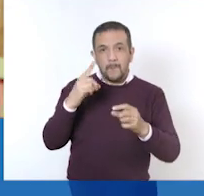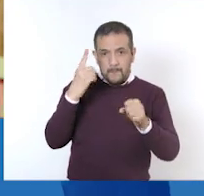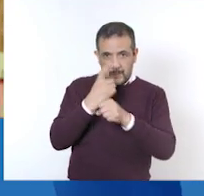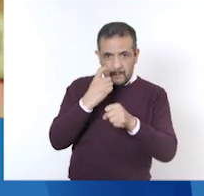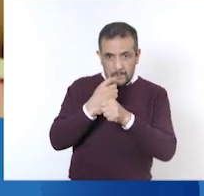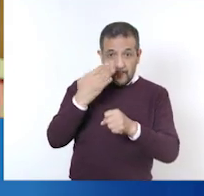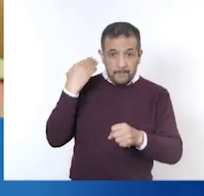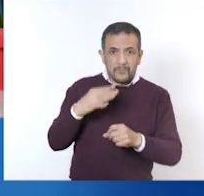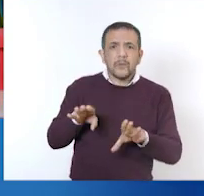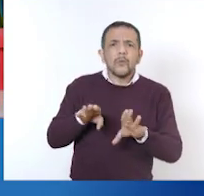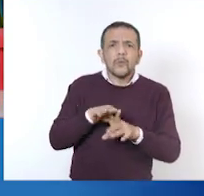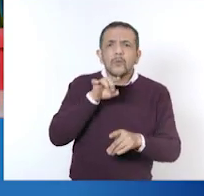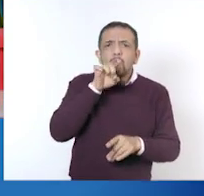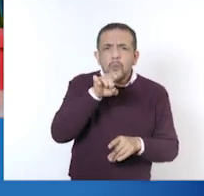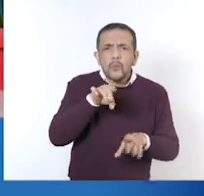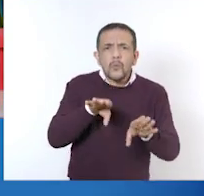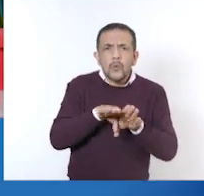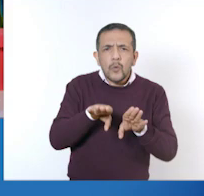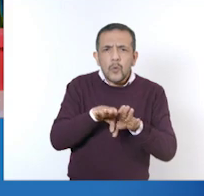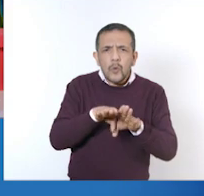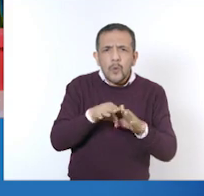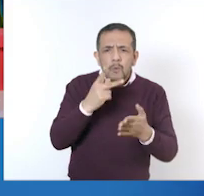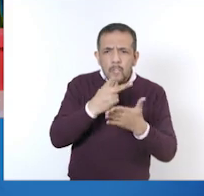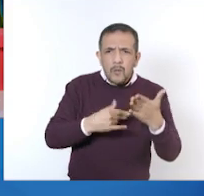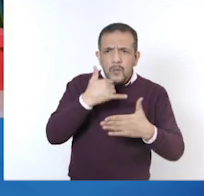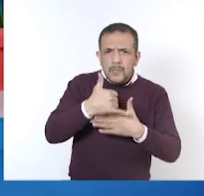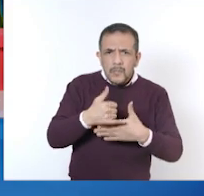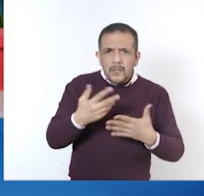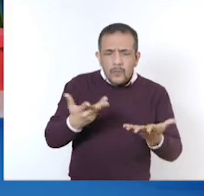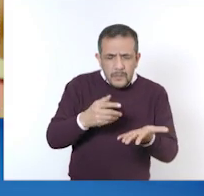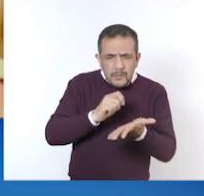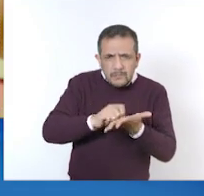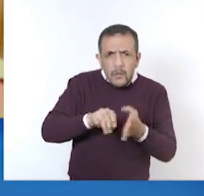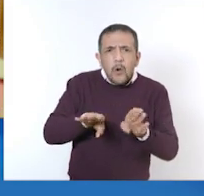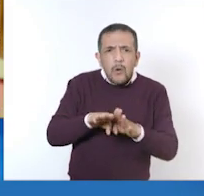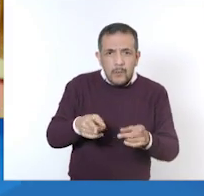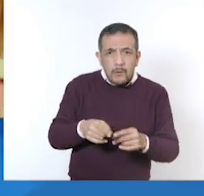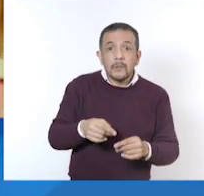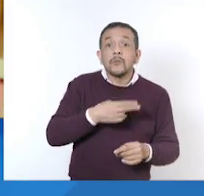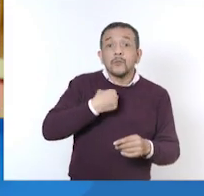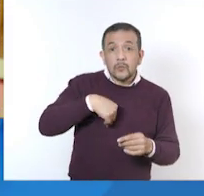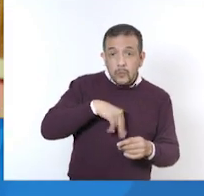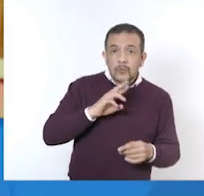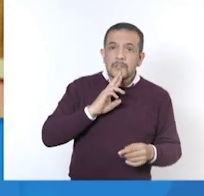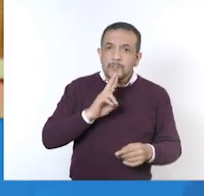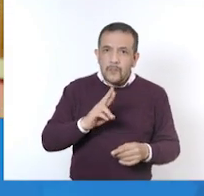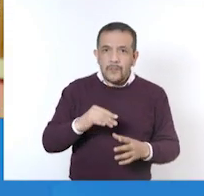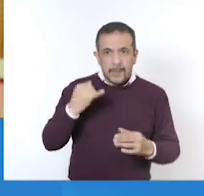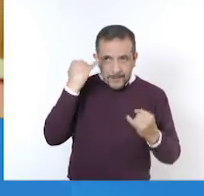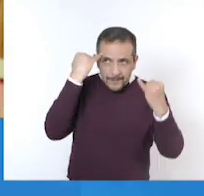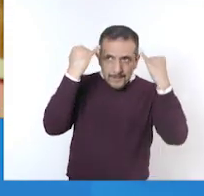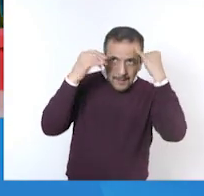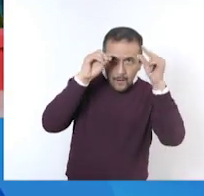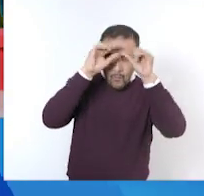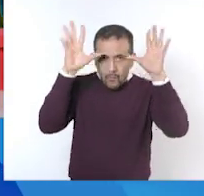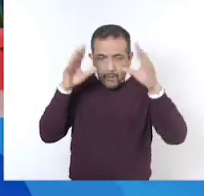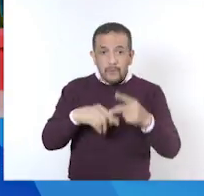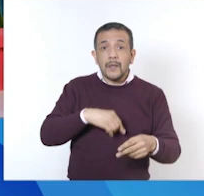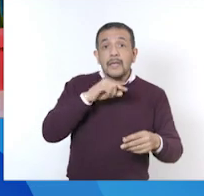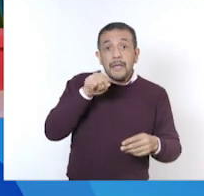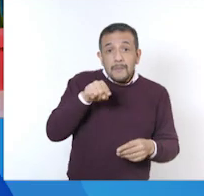número 1 fue, ¿cómo puedes hacer este mini proyecto? Intentamos responder de una forma creativa.